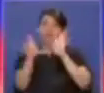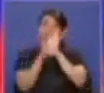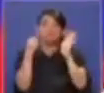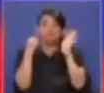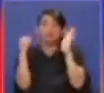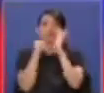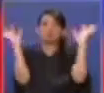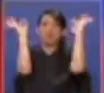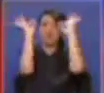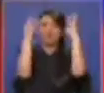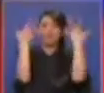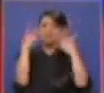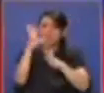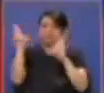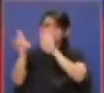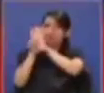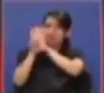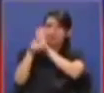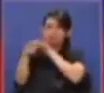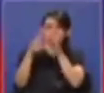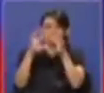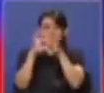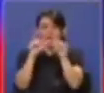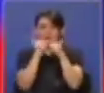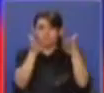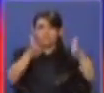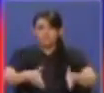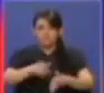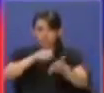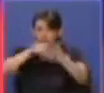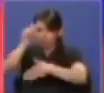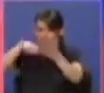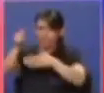son leyes aprobadas por nuestros compañeros asambleístas que se encuentran aquí